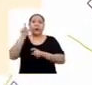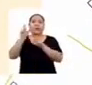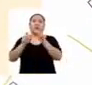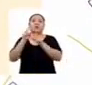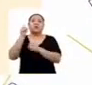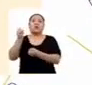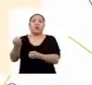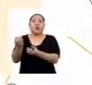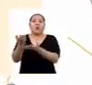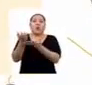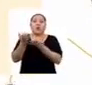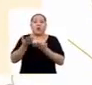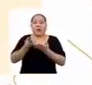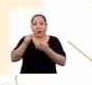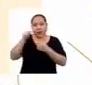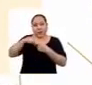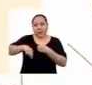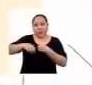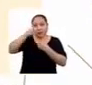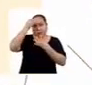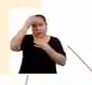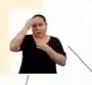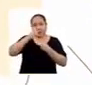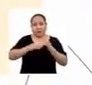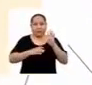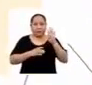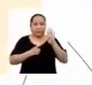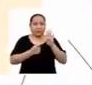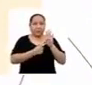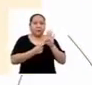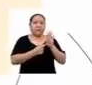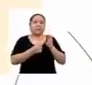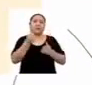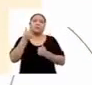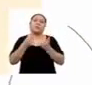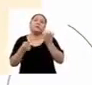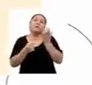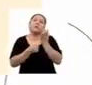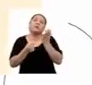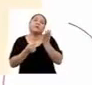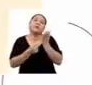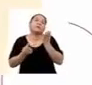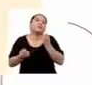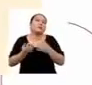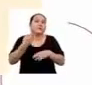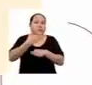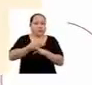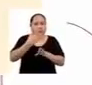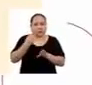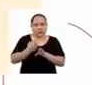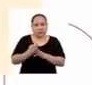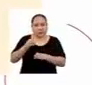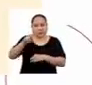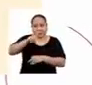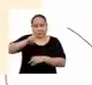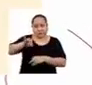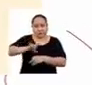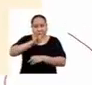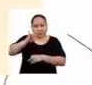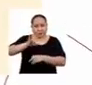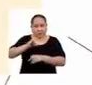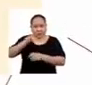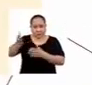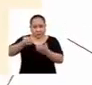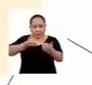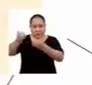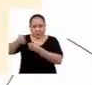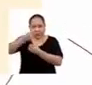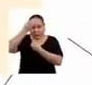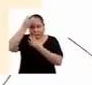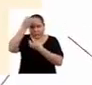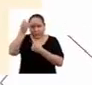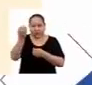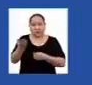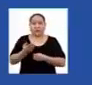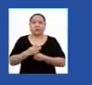personas. Y B. ¿Qué técnicas o herramientas utilizaremos para la recolección de datos?